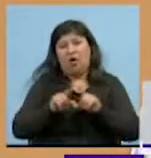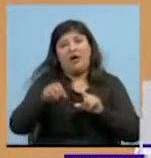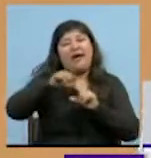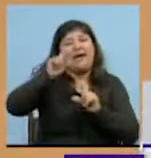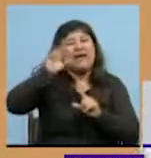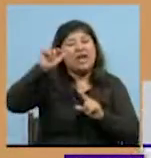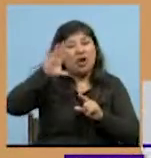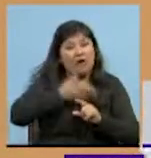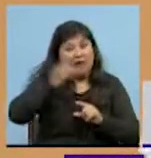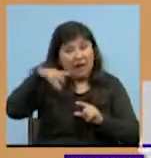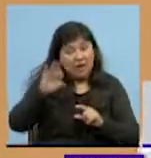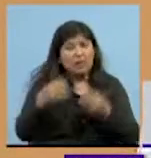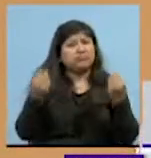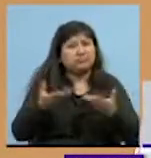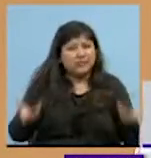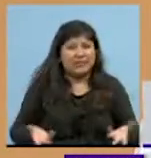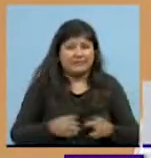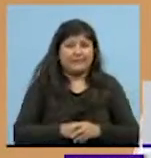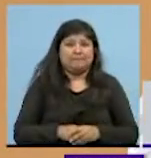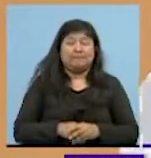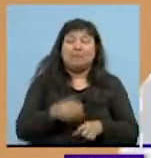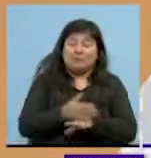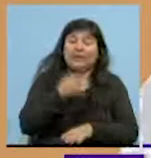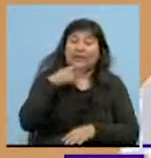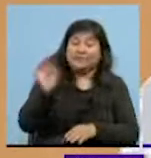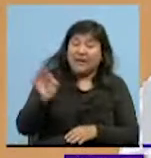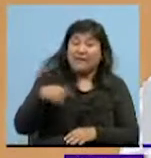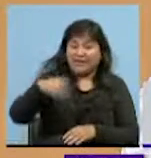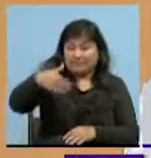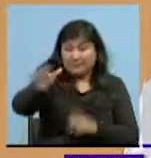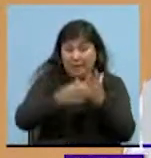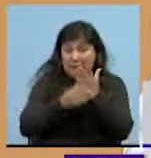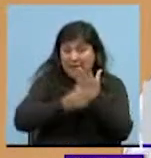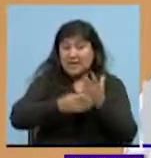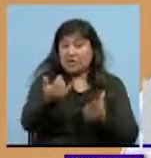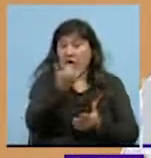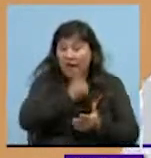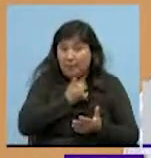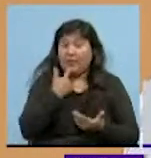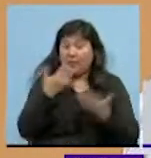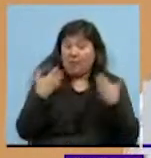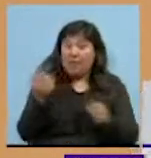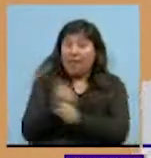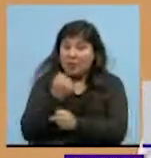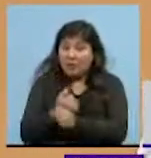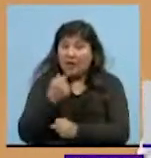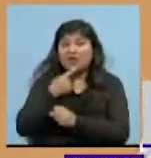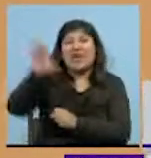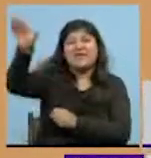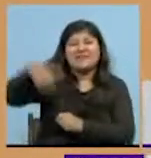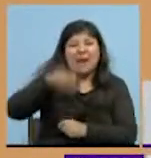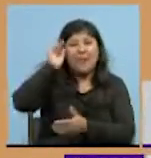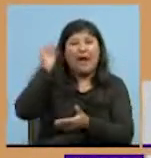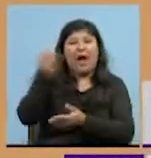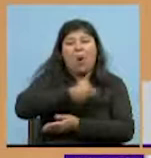pueda poner un arquitecto regional. Con esto que se logra, que el arquitecto sea de la zona y no tenga que perdure ahí como